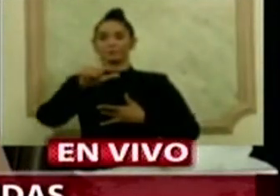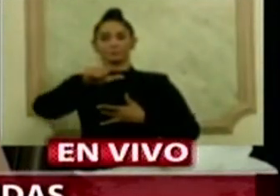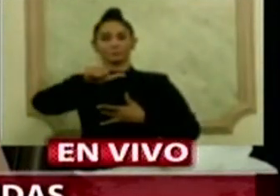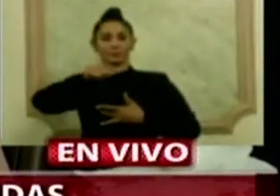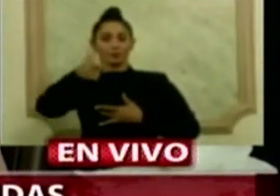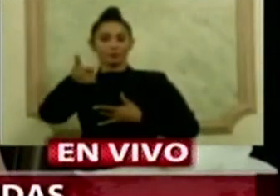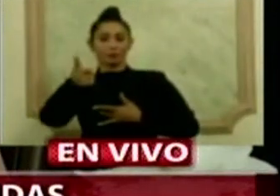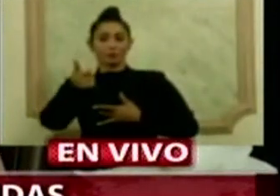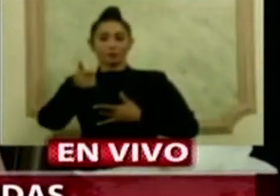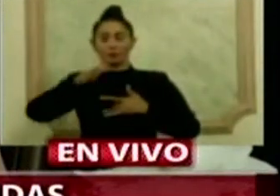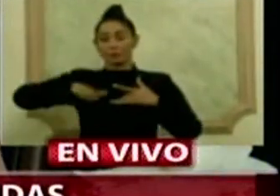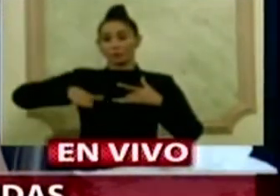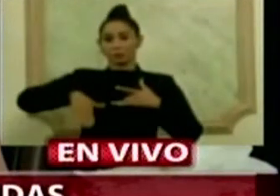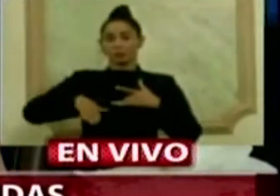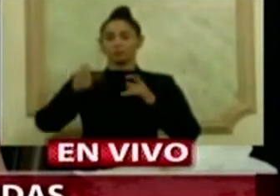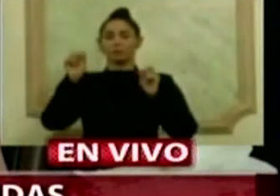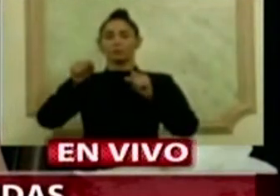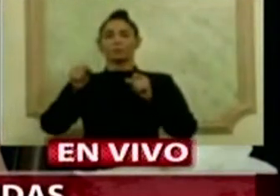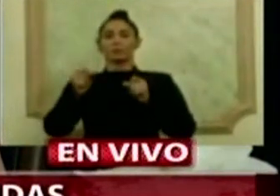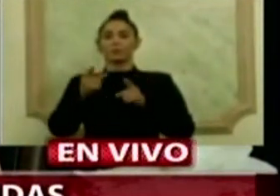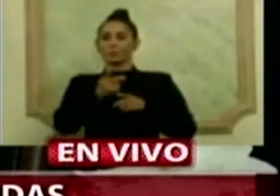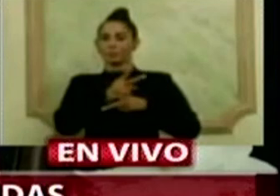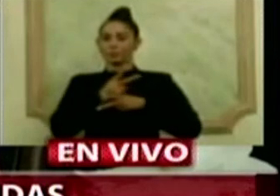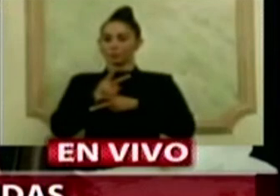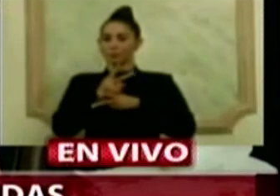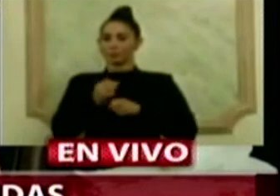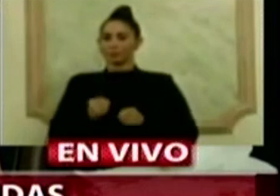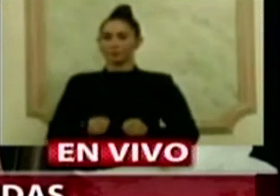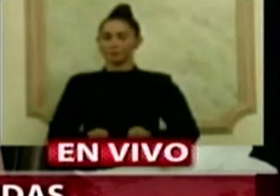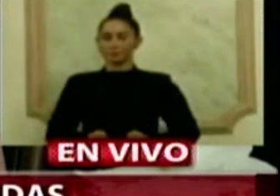pues entonces poder darle la atención debida.